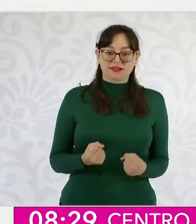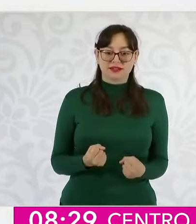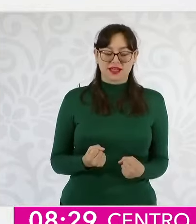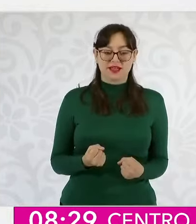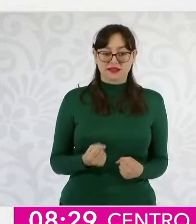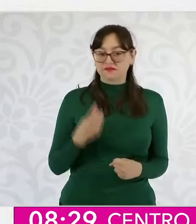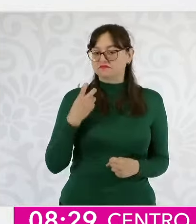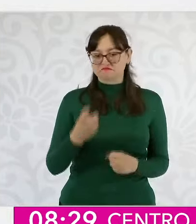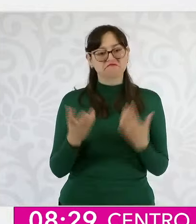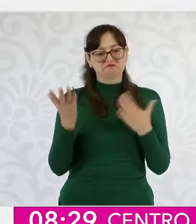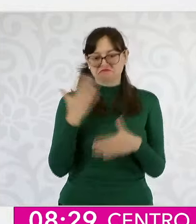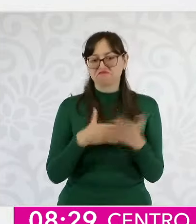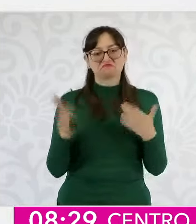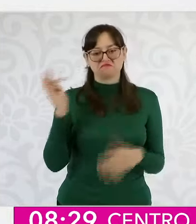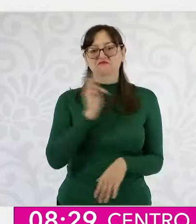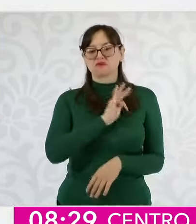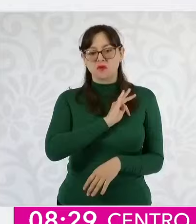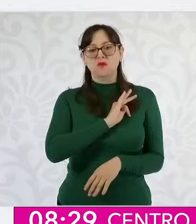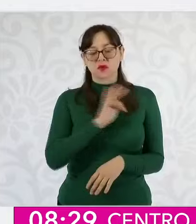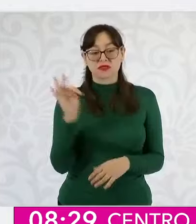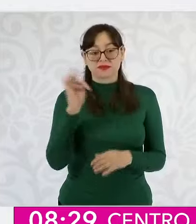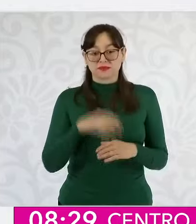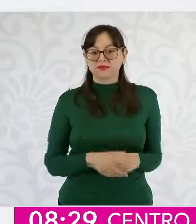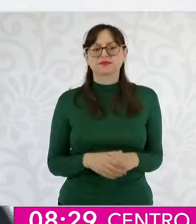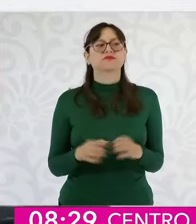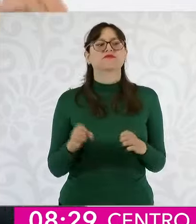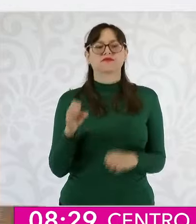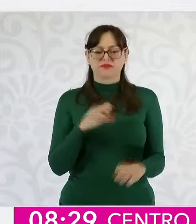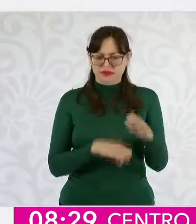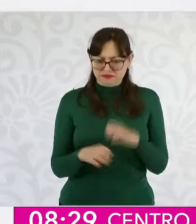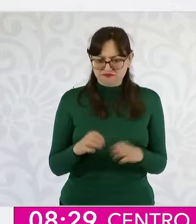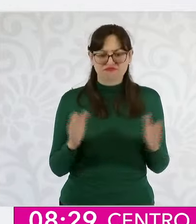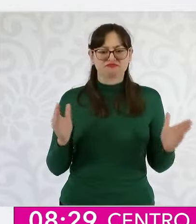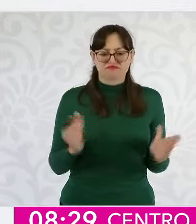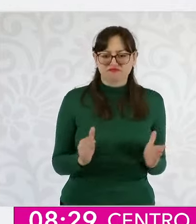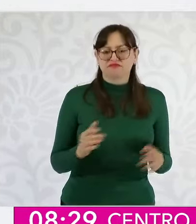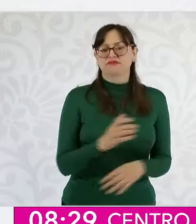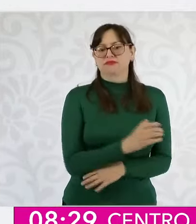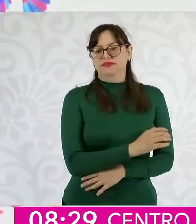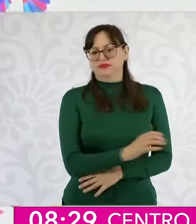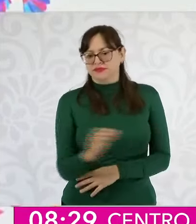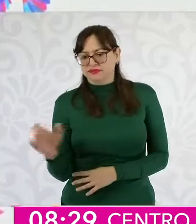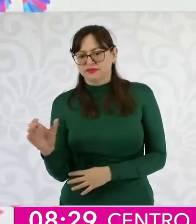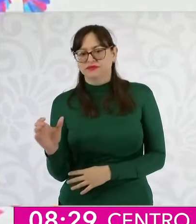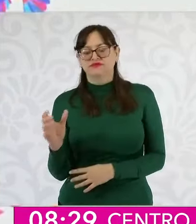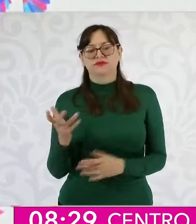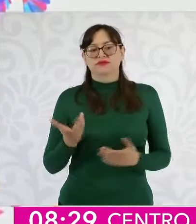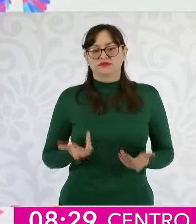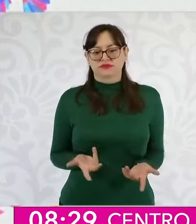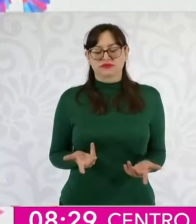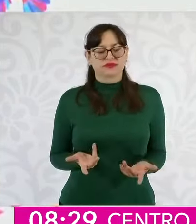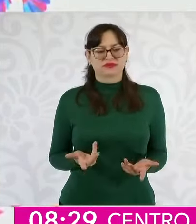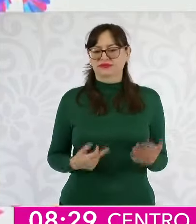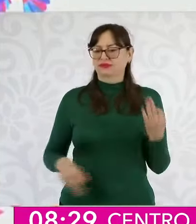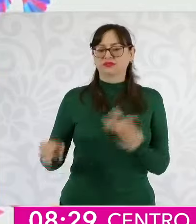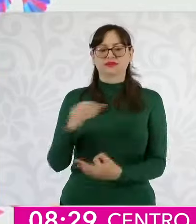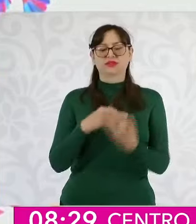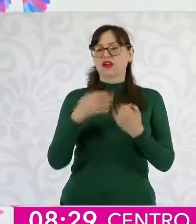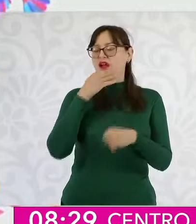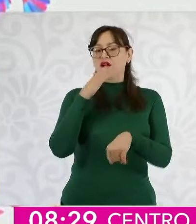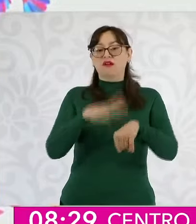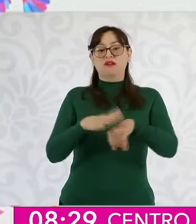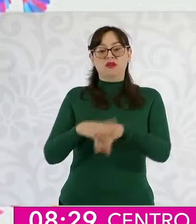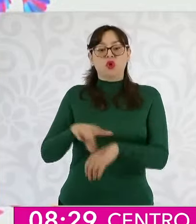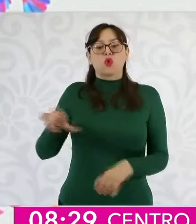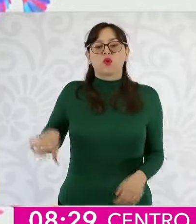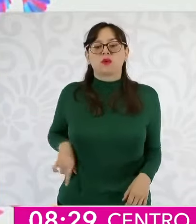lo hemos hecho. Entonces, a empresarios pequeños, a los campesinos, porque el gobierno está para el bienestar